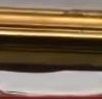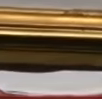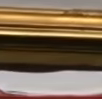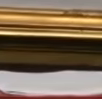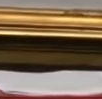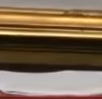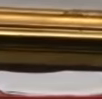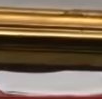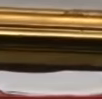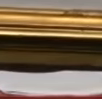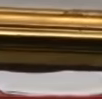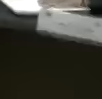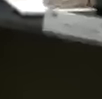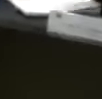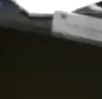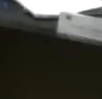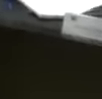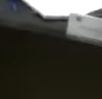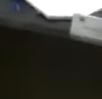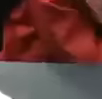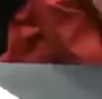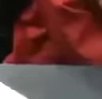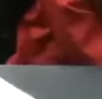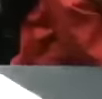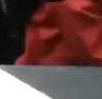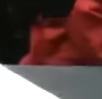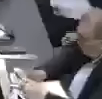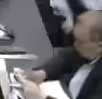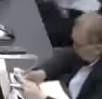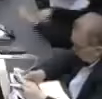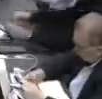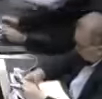sírvanse a manifestarlo con la señal de costumbre. Queda